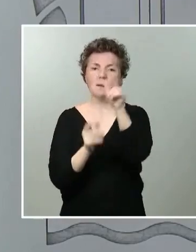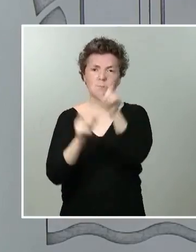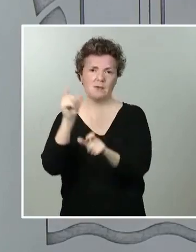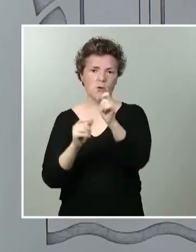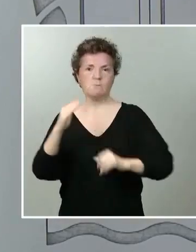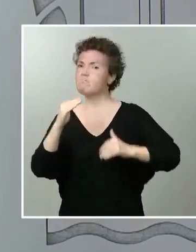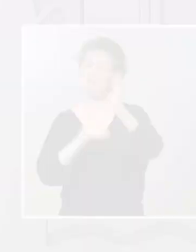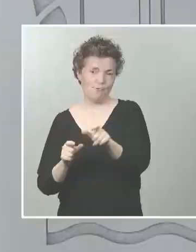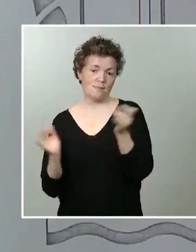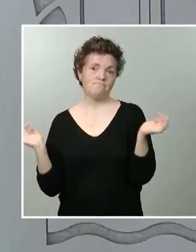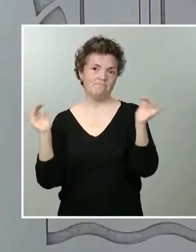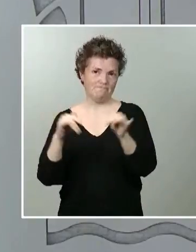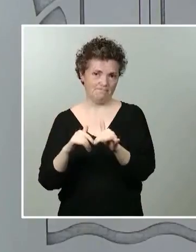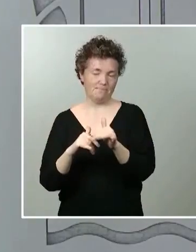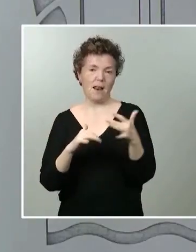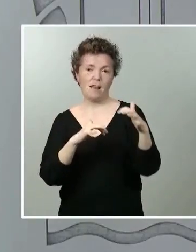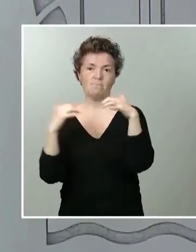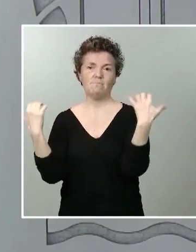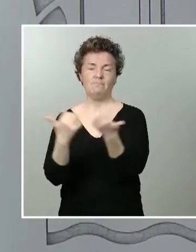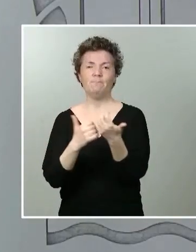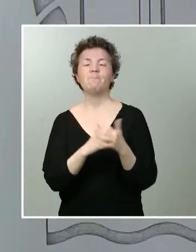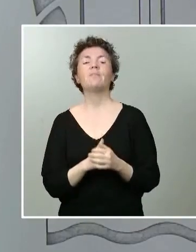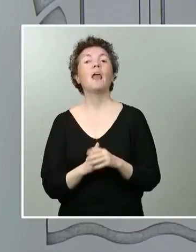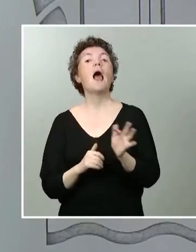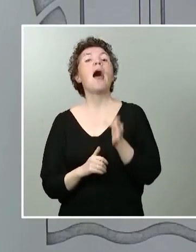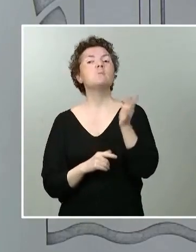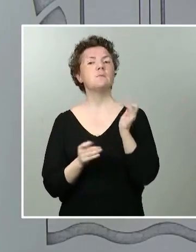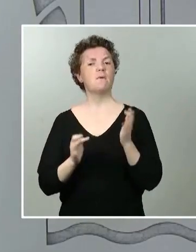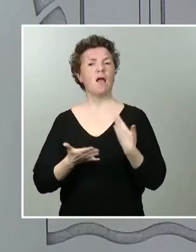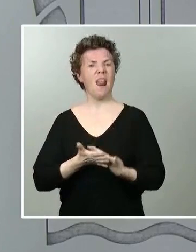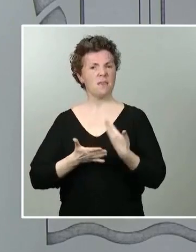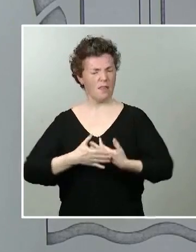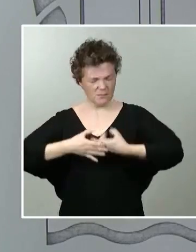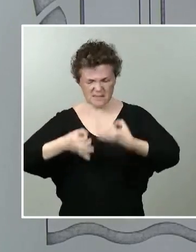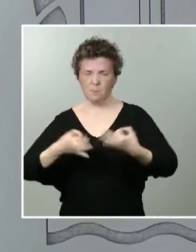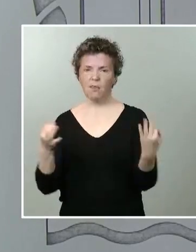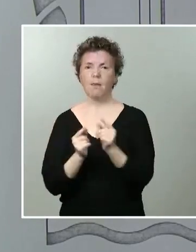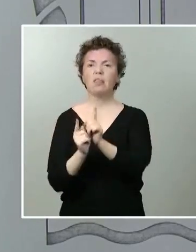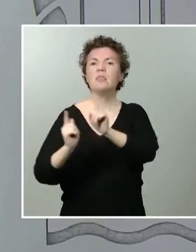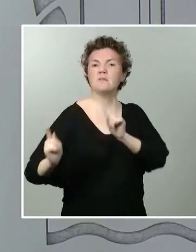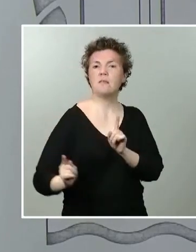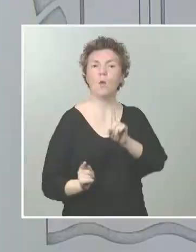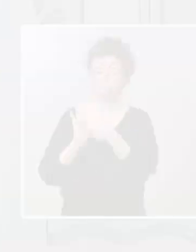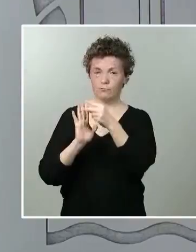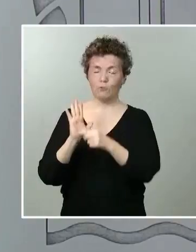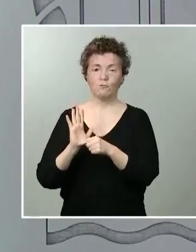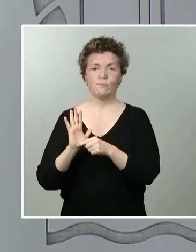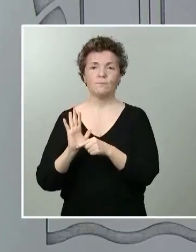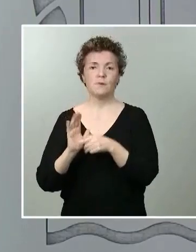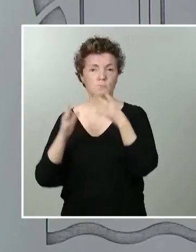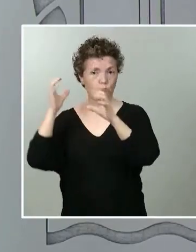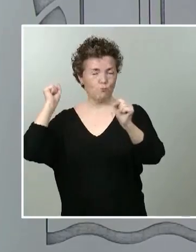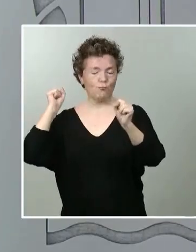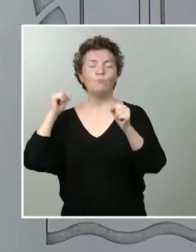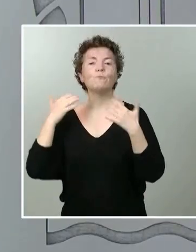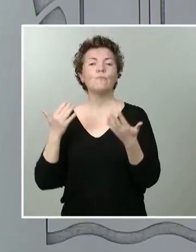público local además se deberá garantizar en todo momento la distancia de 1,5 metros en todos los sentidos es que no se podrá